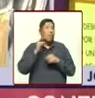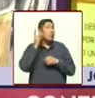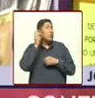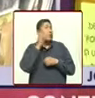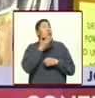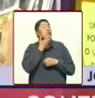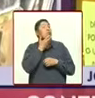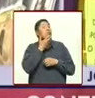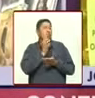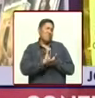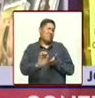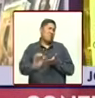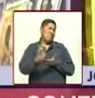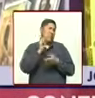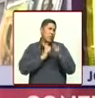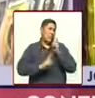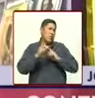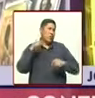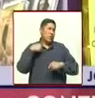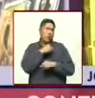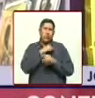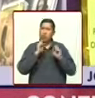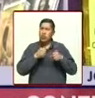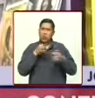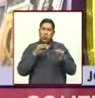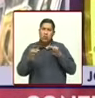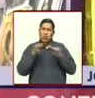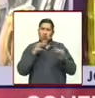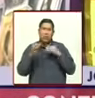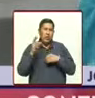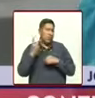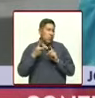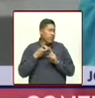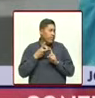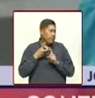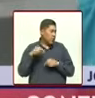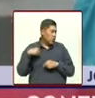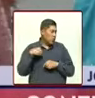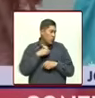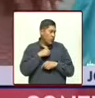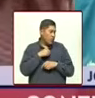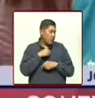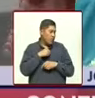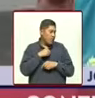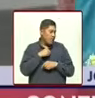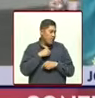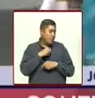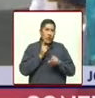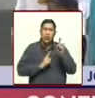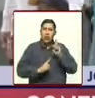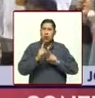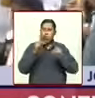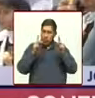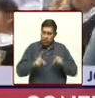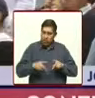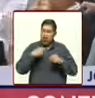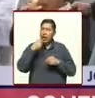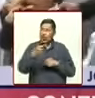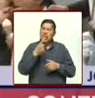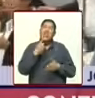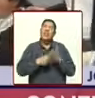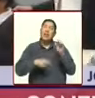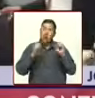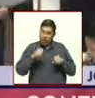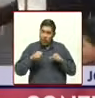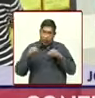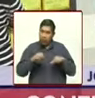escucharnos, a veces hasta nos rechazan que nosotros podamos explicarles. Segundo, que cuando nosotros o cuando cualquier persona les indica qué es lo que se